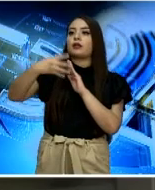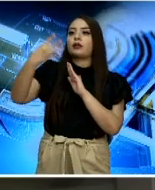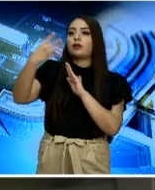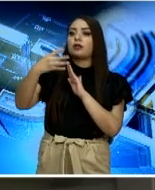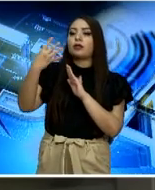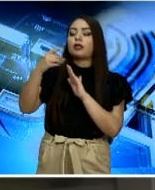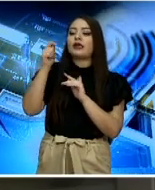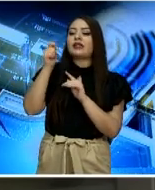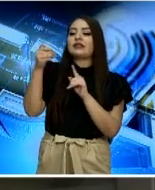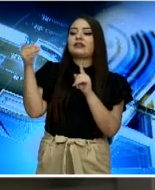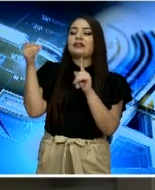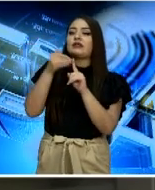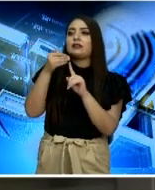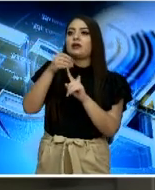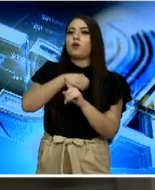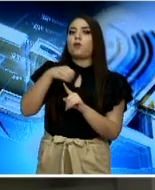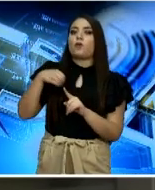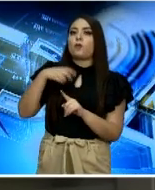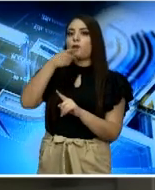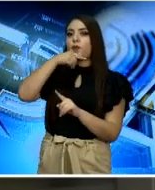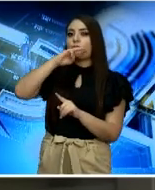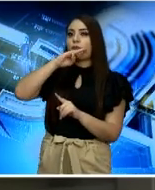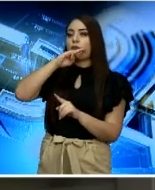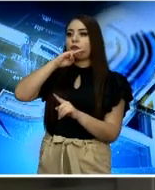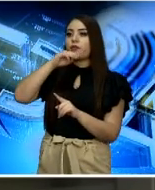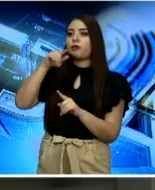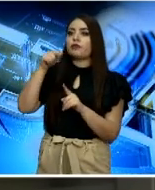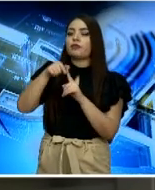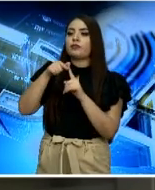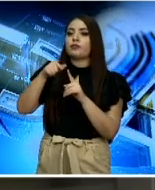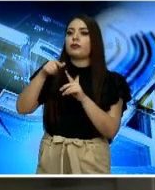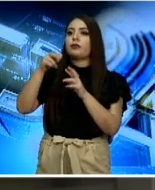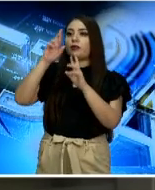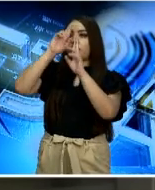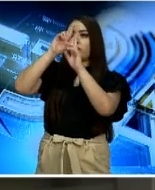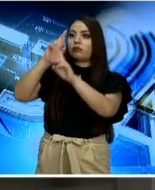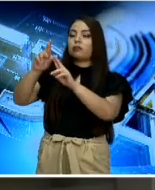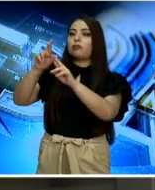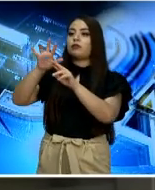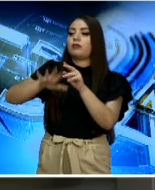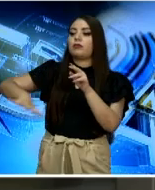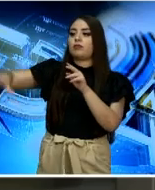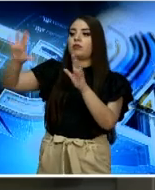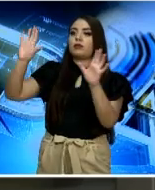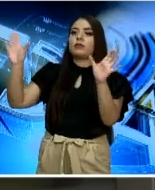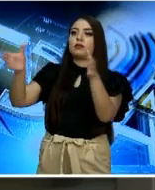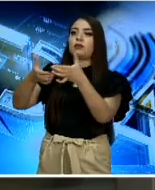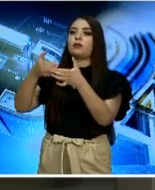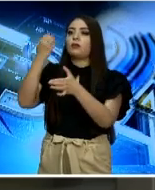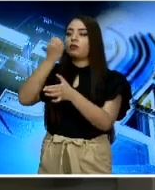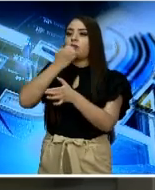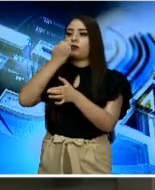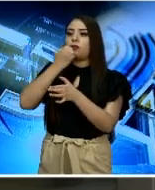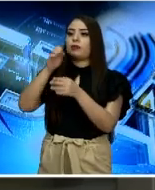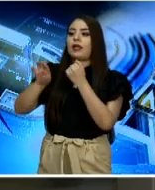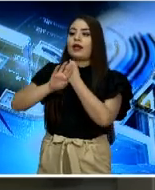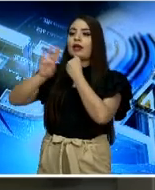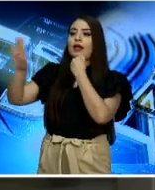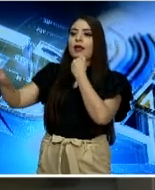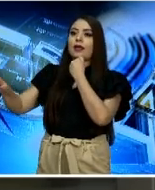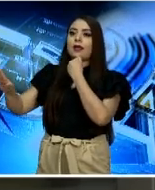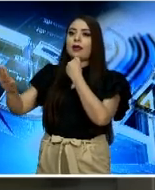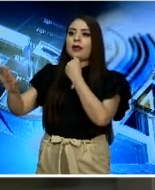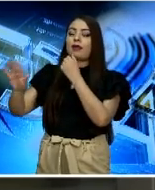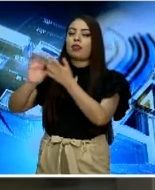los padres. 14, conducirse con respeto a los miembros de la comunidad escolar, evitar cualquier expresión denigrante, ya sea física